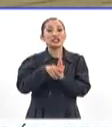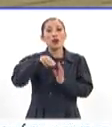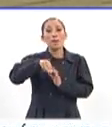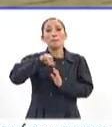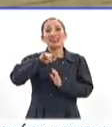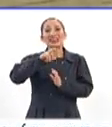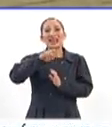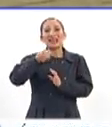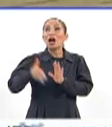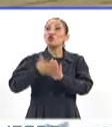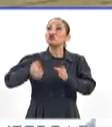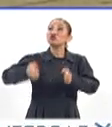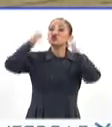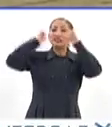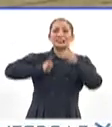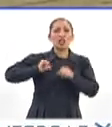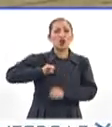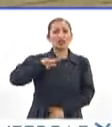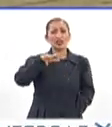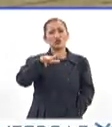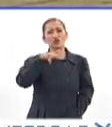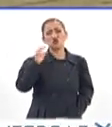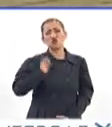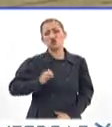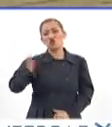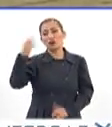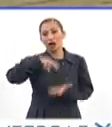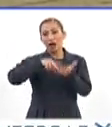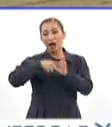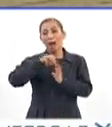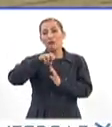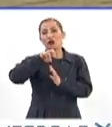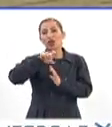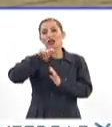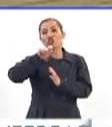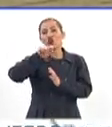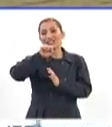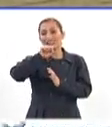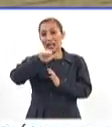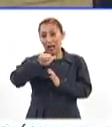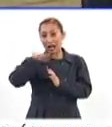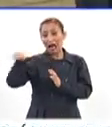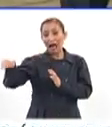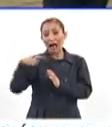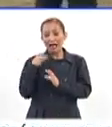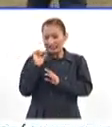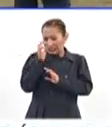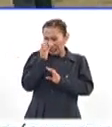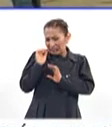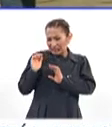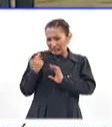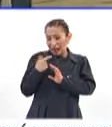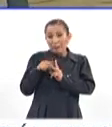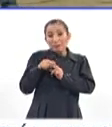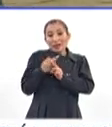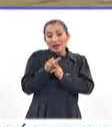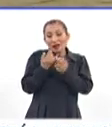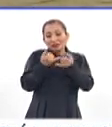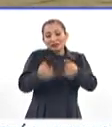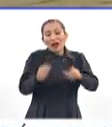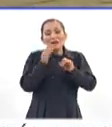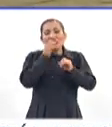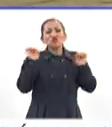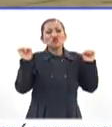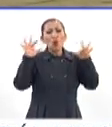de Minería, esta construcción del siglo XVIII hecha por el arquitecto Manuel Tolsá, que está a breves minutos de ser el escenario de una de